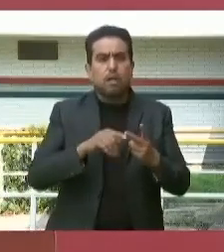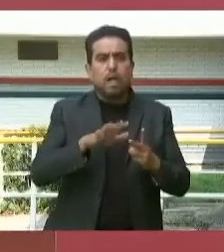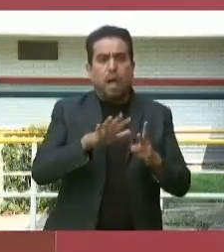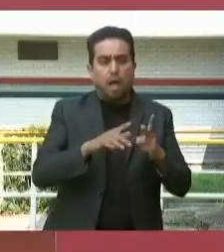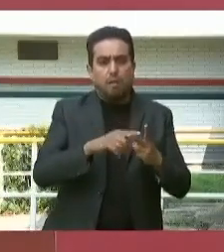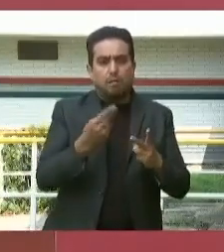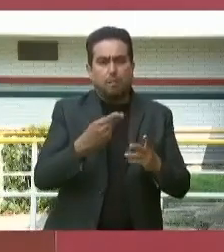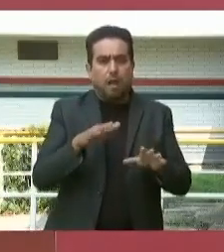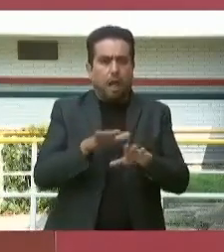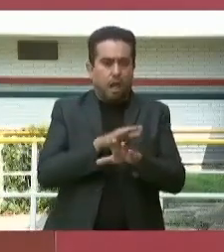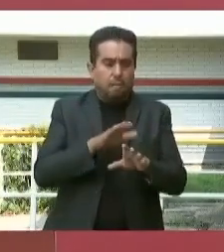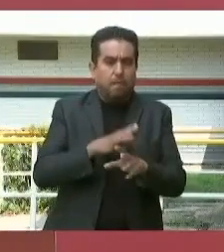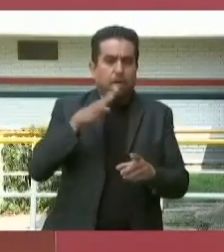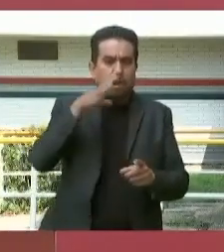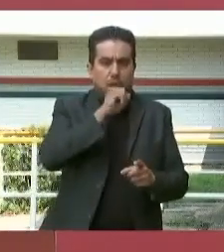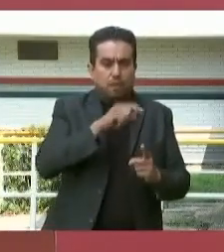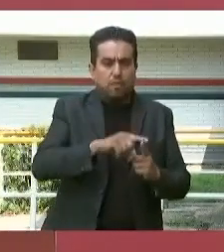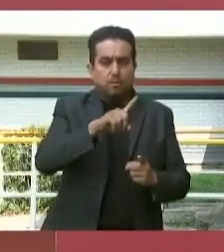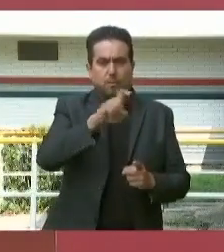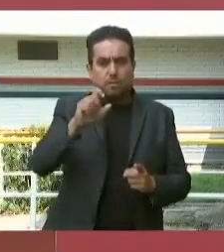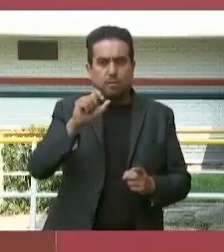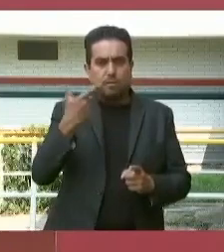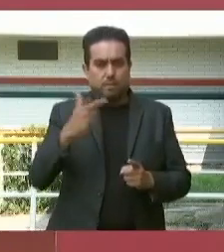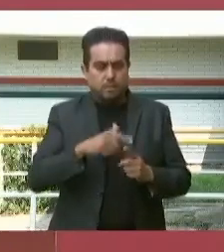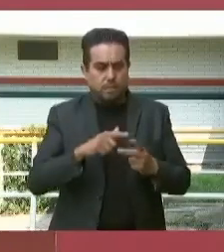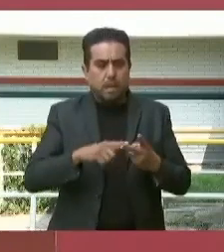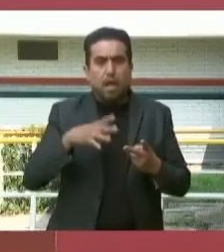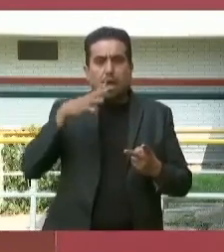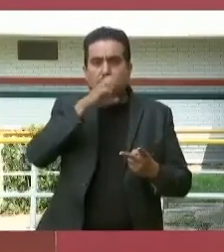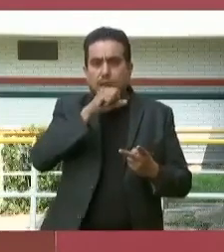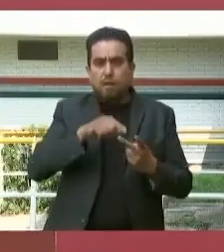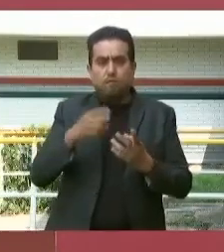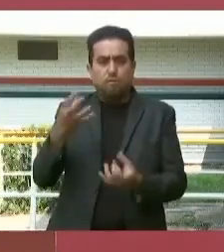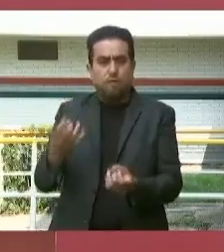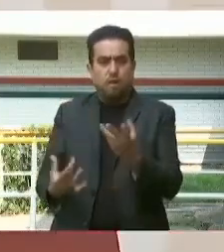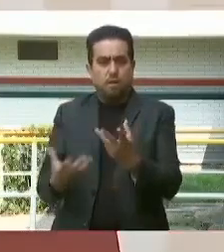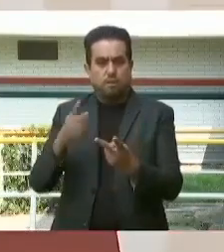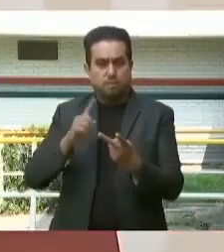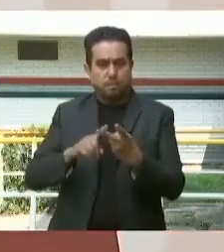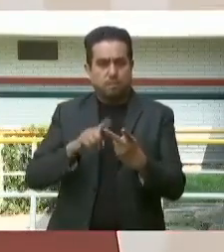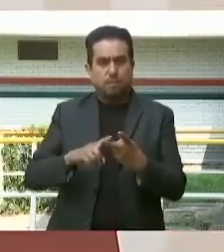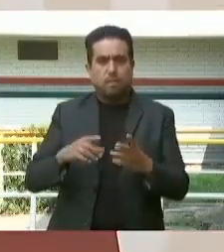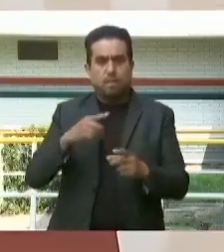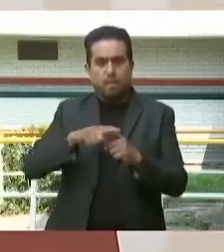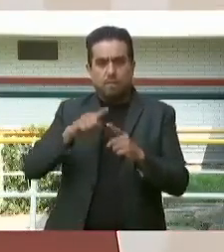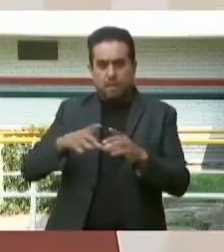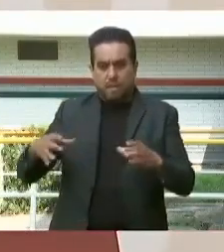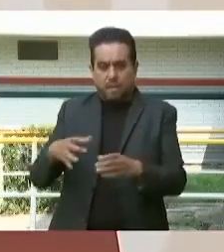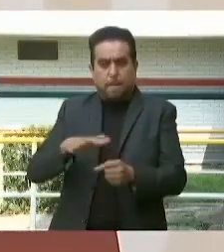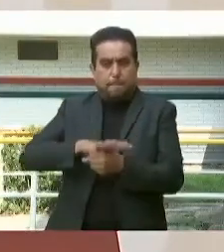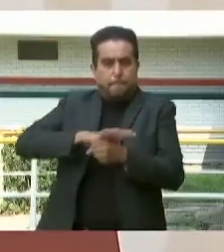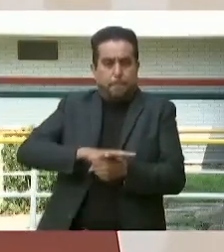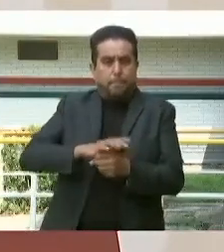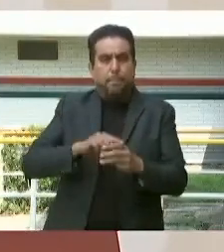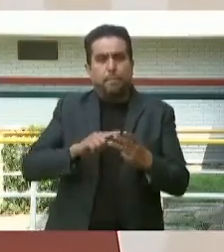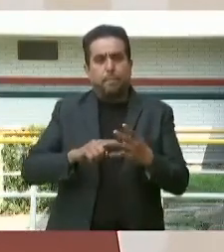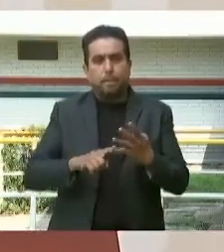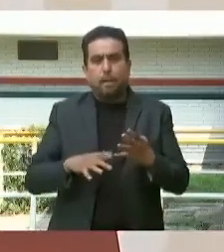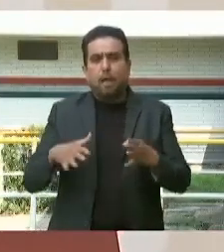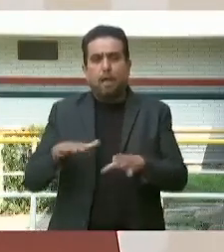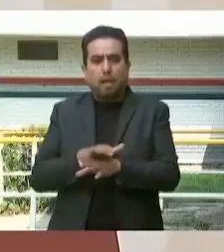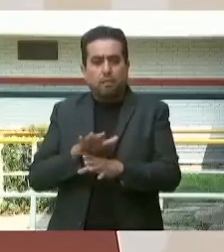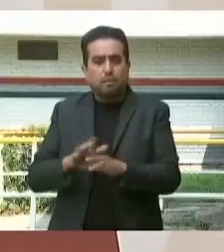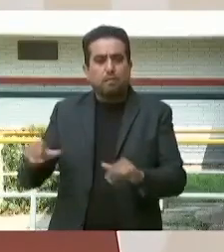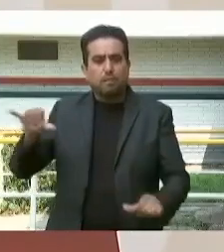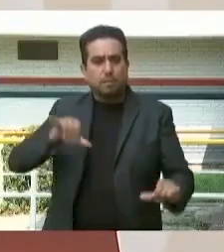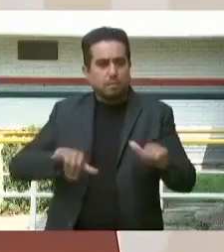cambiadores de calor 127 calentadores a fuego directo recipientes a presión reactores de conversión